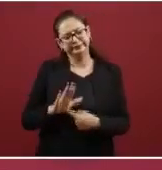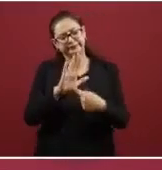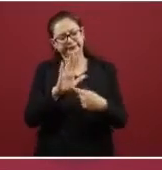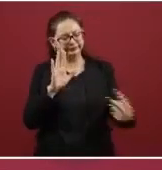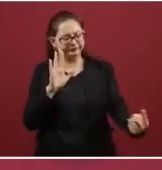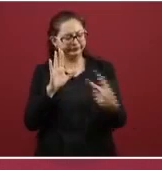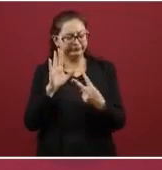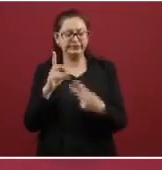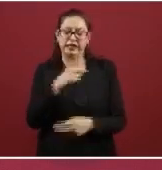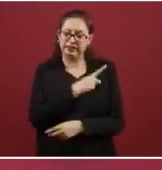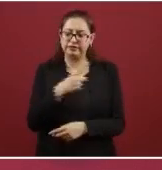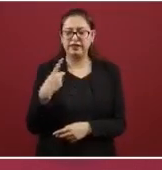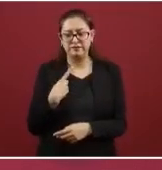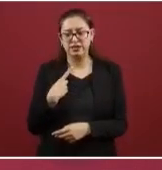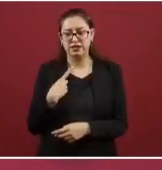su